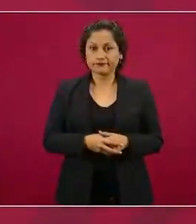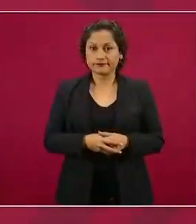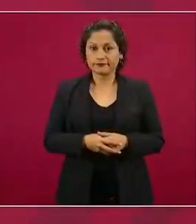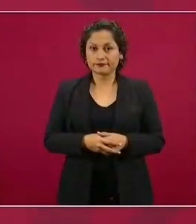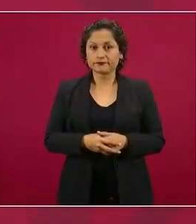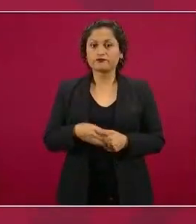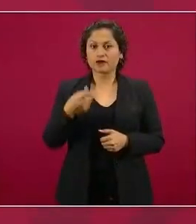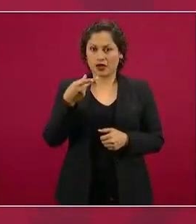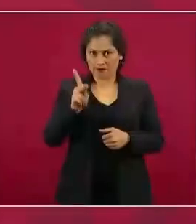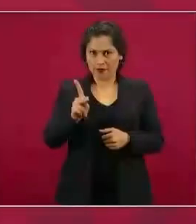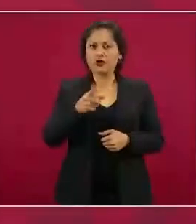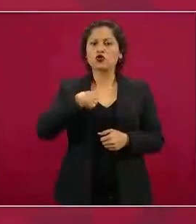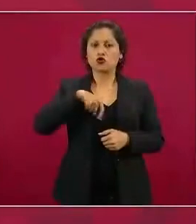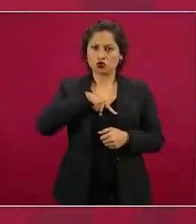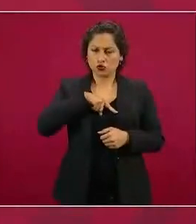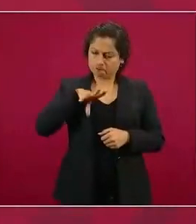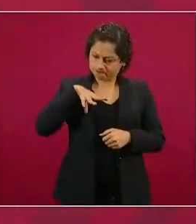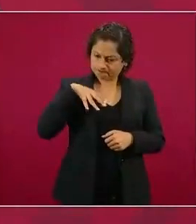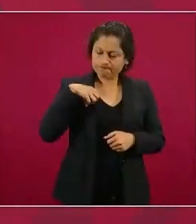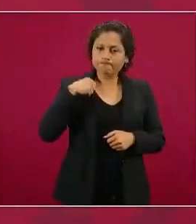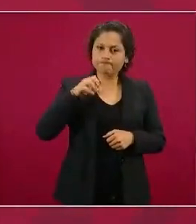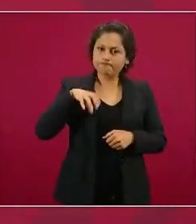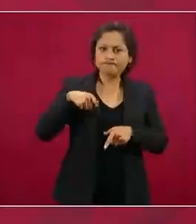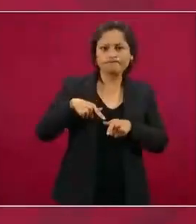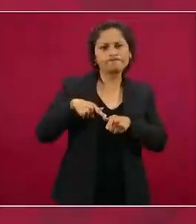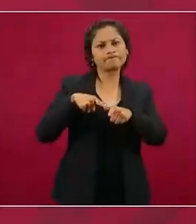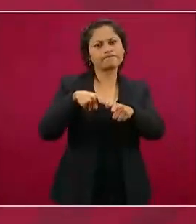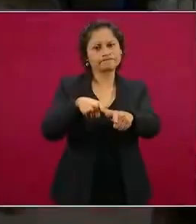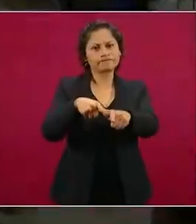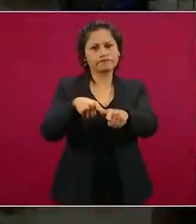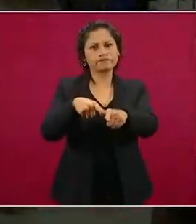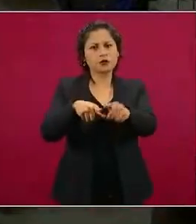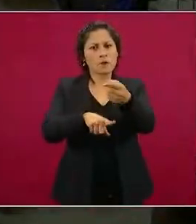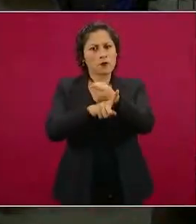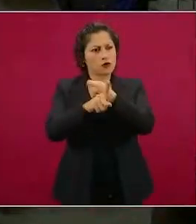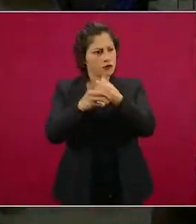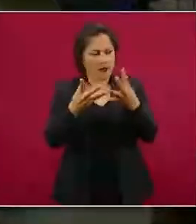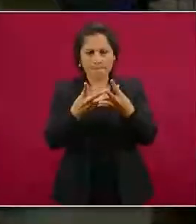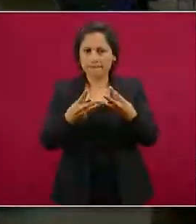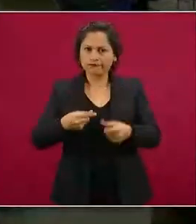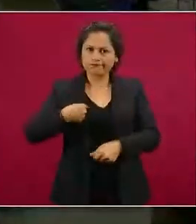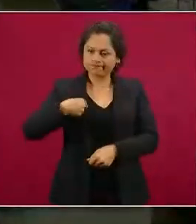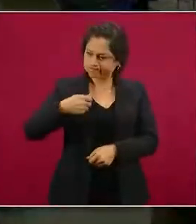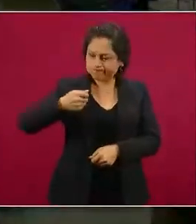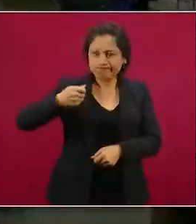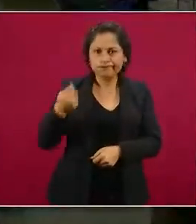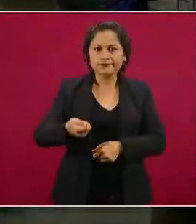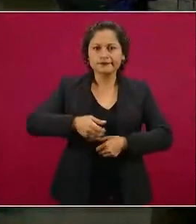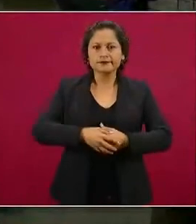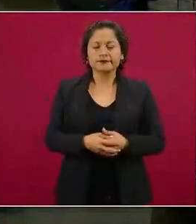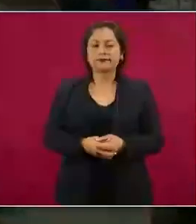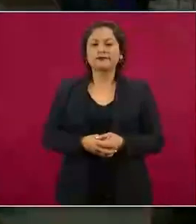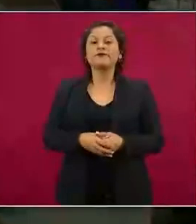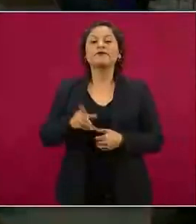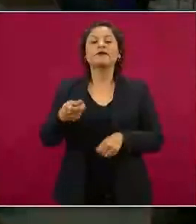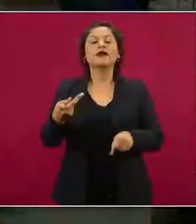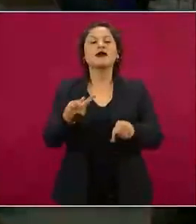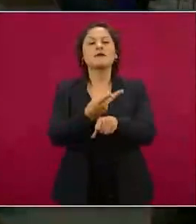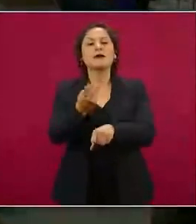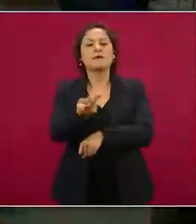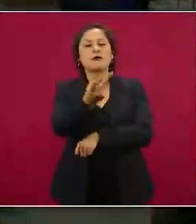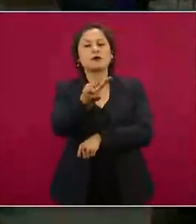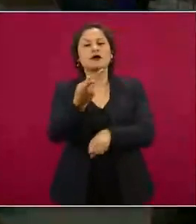vamos a resolverlo, me canso ganso. Finalmente, bueno, presidente, nada más preguntarle qué ha pasado con los nombramientos de titulares de la CONAPRED y de